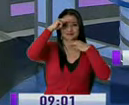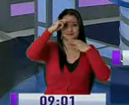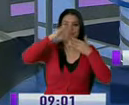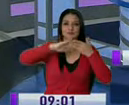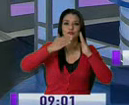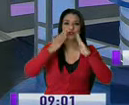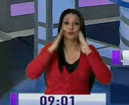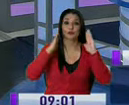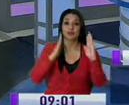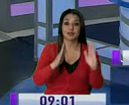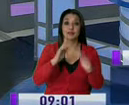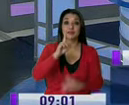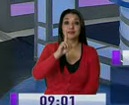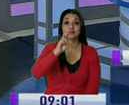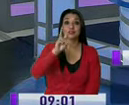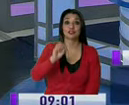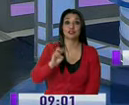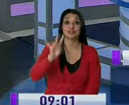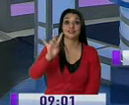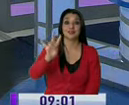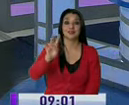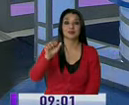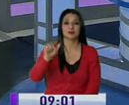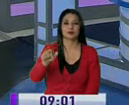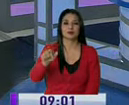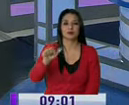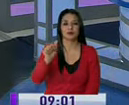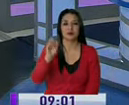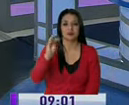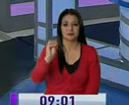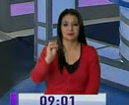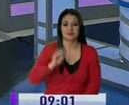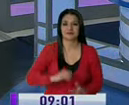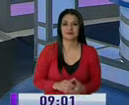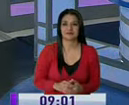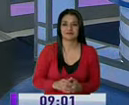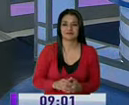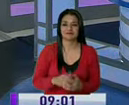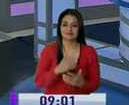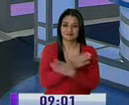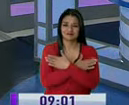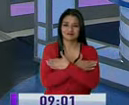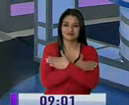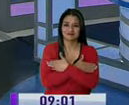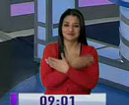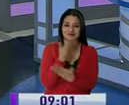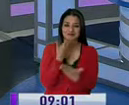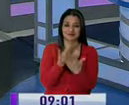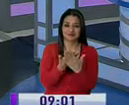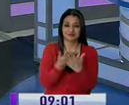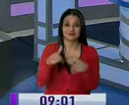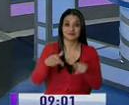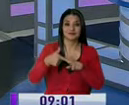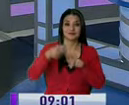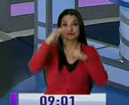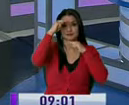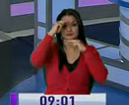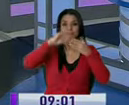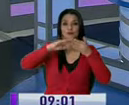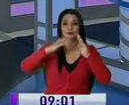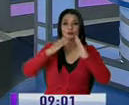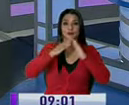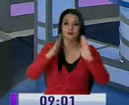de 770 AM. Muy bien, a nuestros vecinos que están ahí, el abrazo grande. Este es el primer noticiero de la